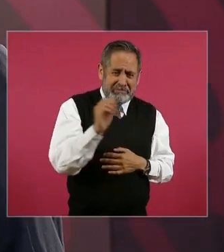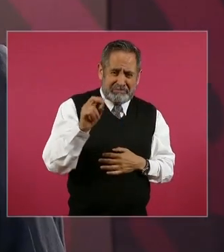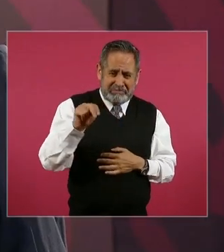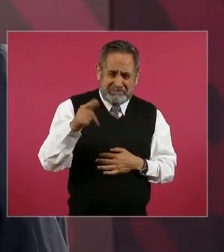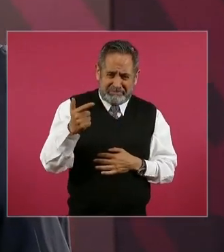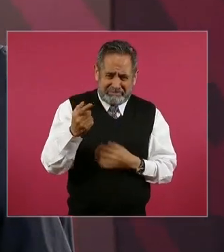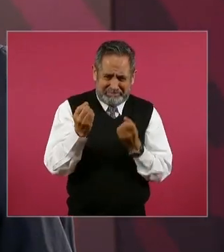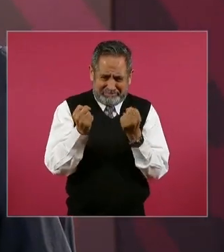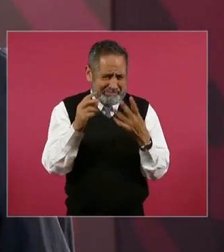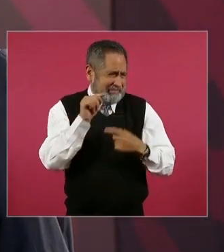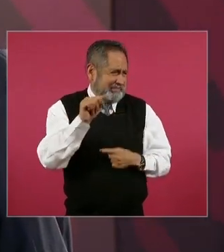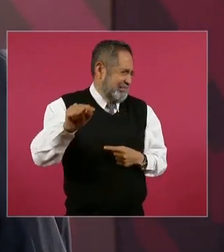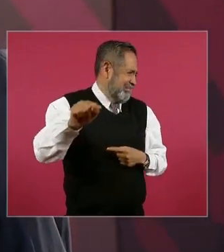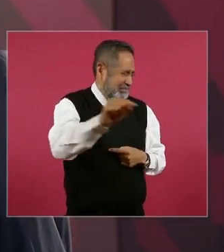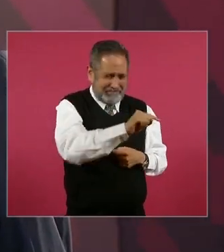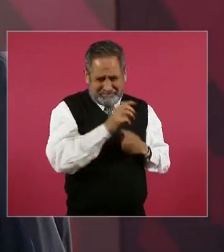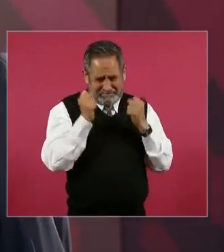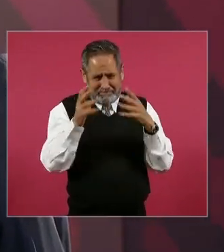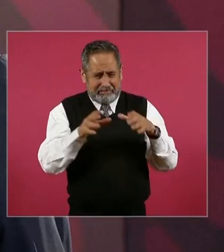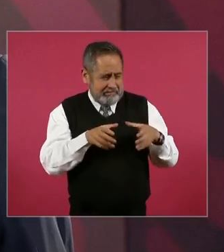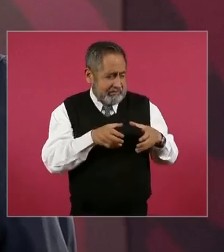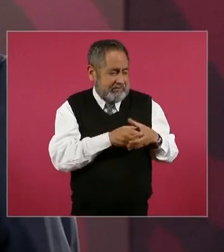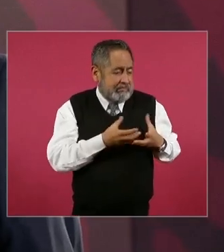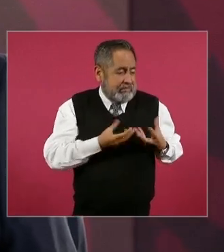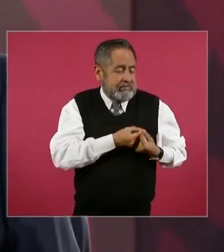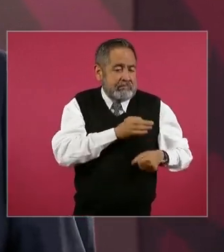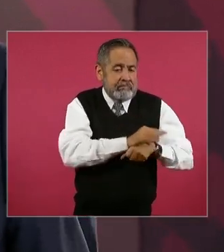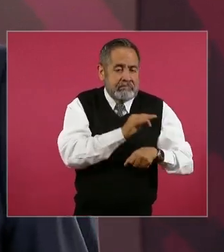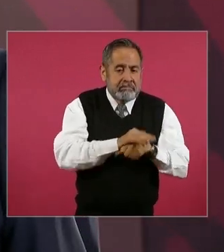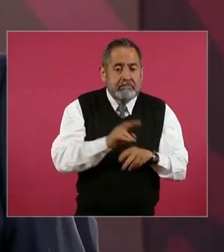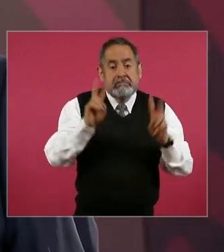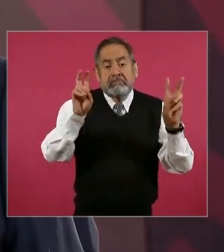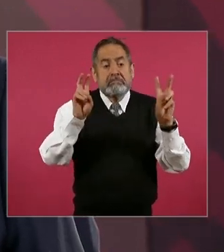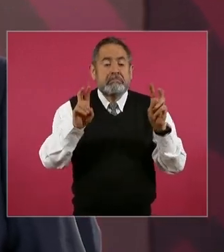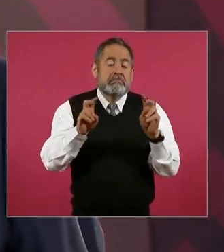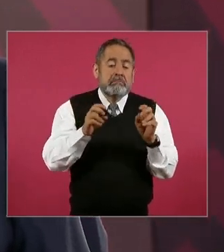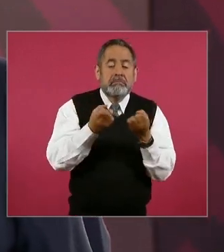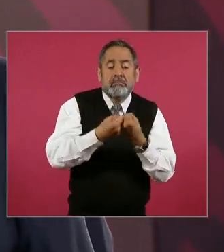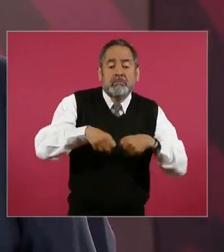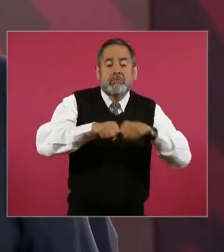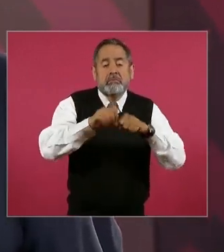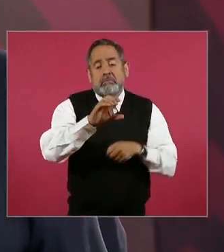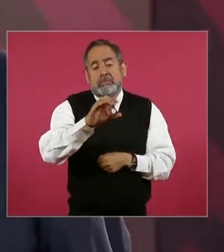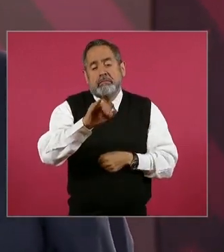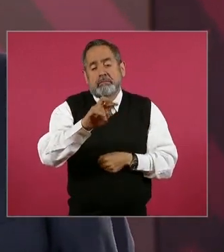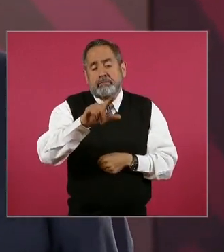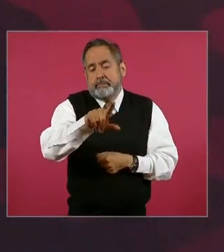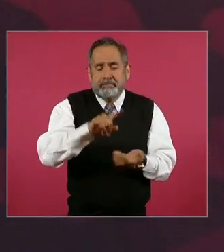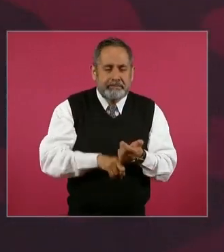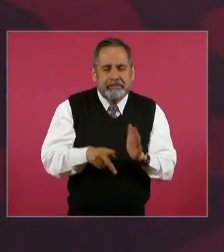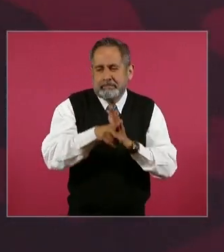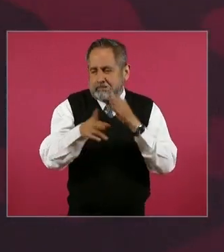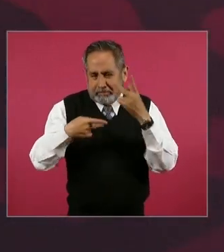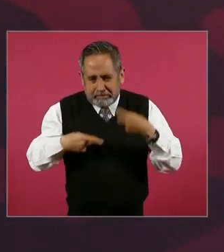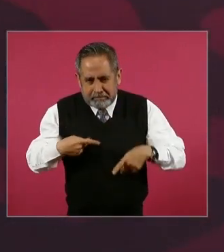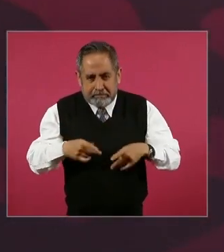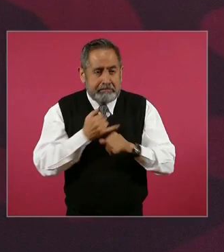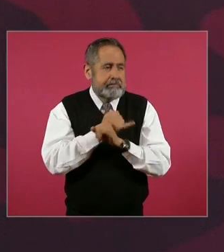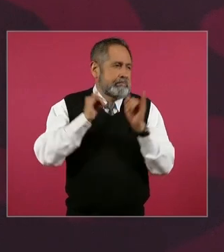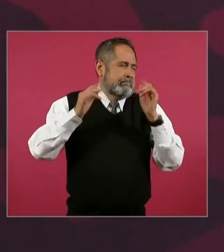gubernamentales muchas de la llamada sociedad civil periodistas